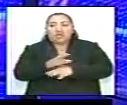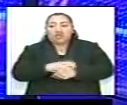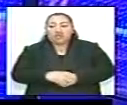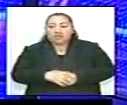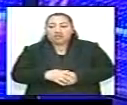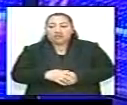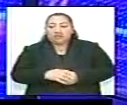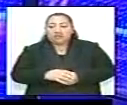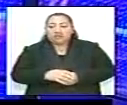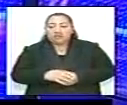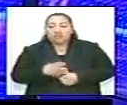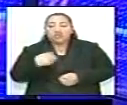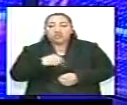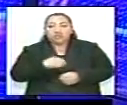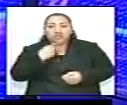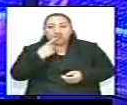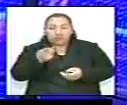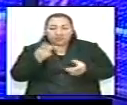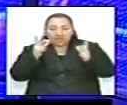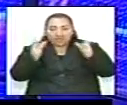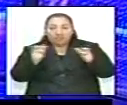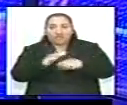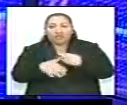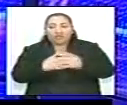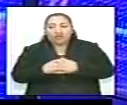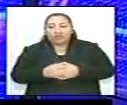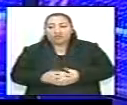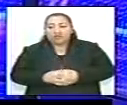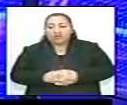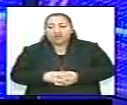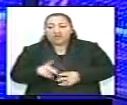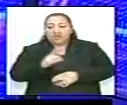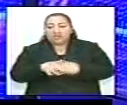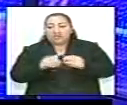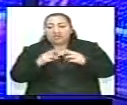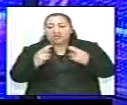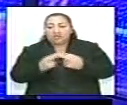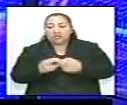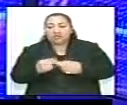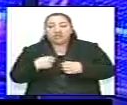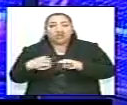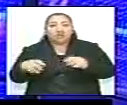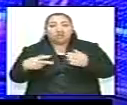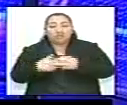la tarde y nosotros vamos a estar obviamente transmitiendo el desarrollo de esa sesión.